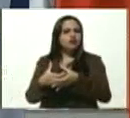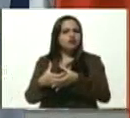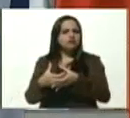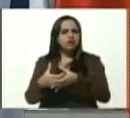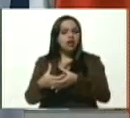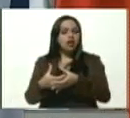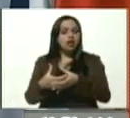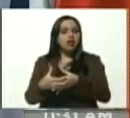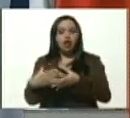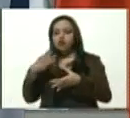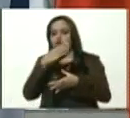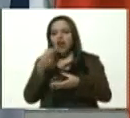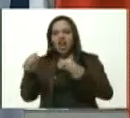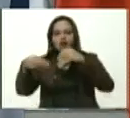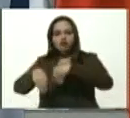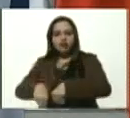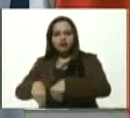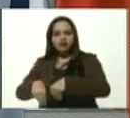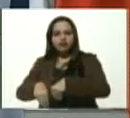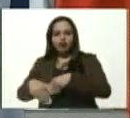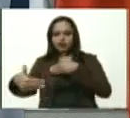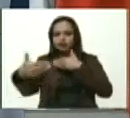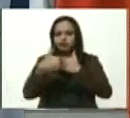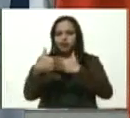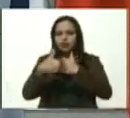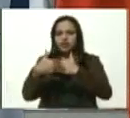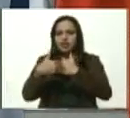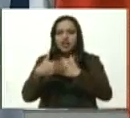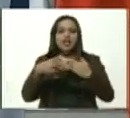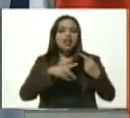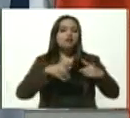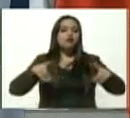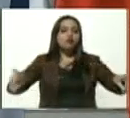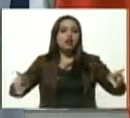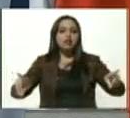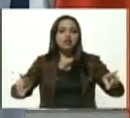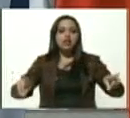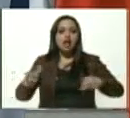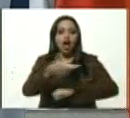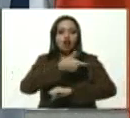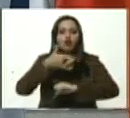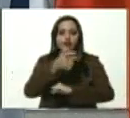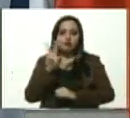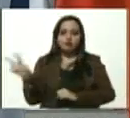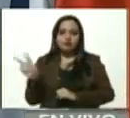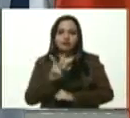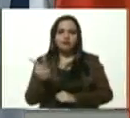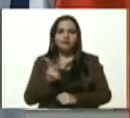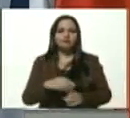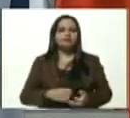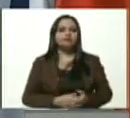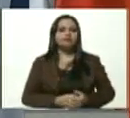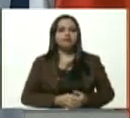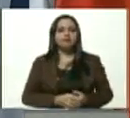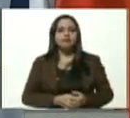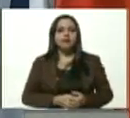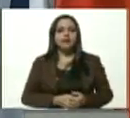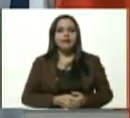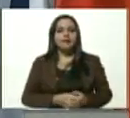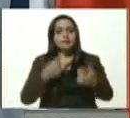adversos, obviamente, a la democracia y al Estado venezolano. Y tal